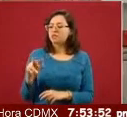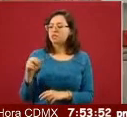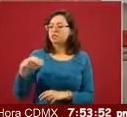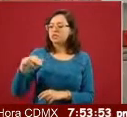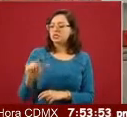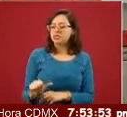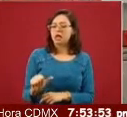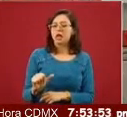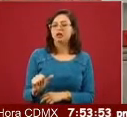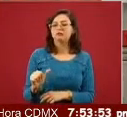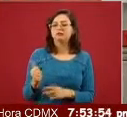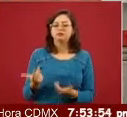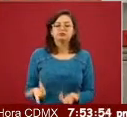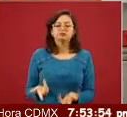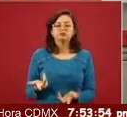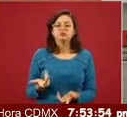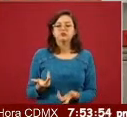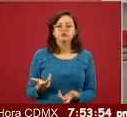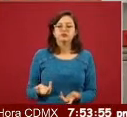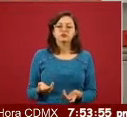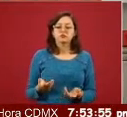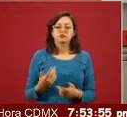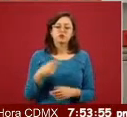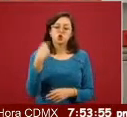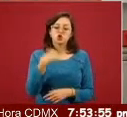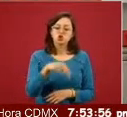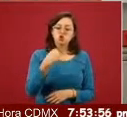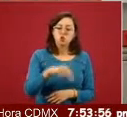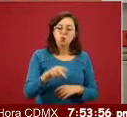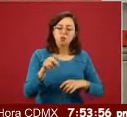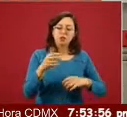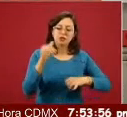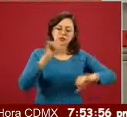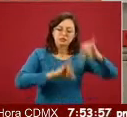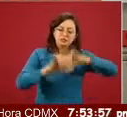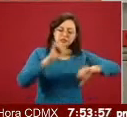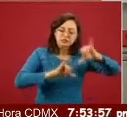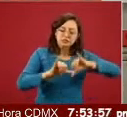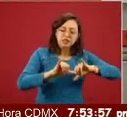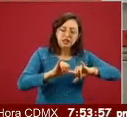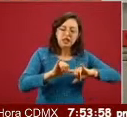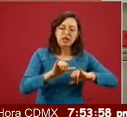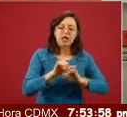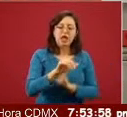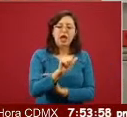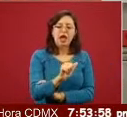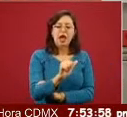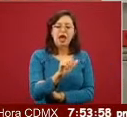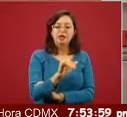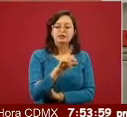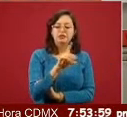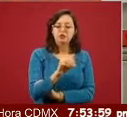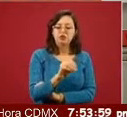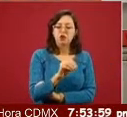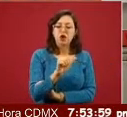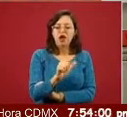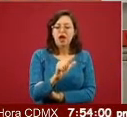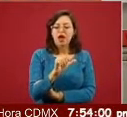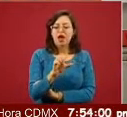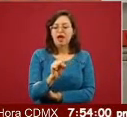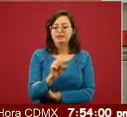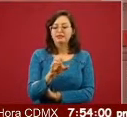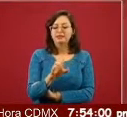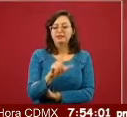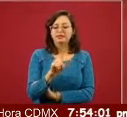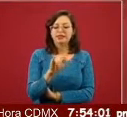es un sinónimo de aspirina o es el nombre químico de la aspirina. Hoy podemos decir la marca porque ya no tiene patente. Es un medicamento muy